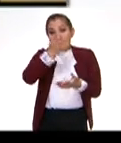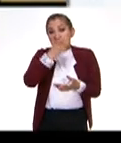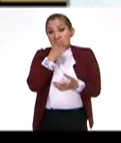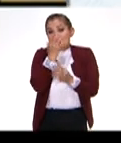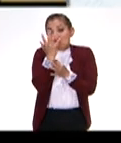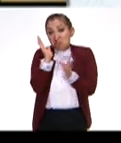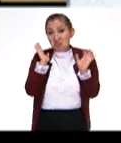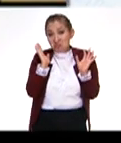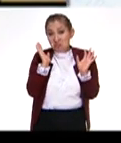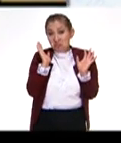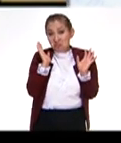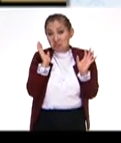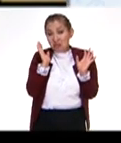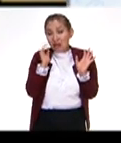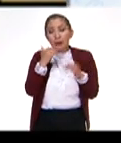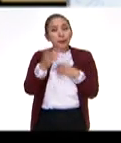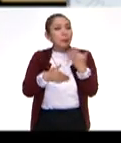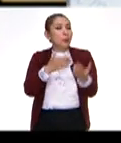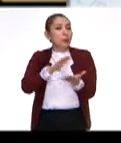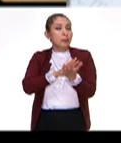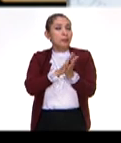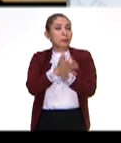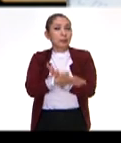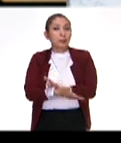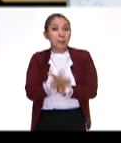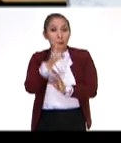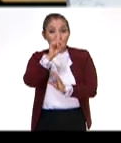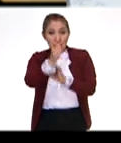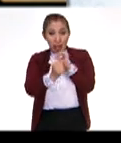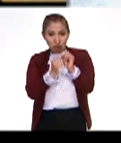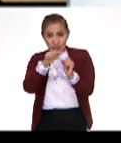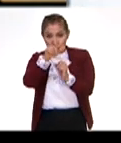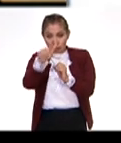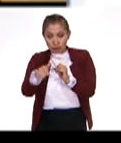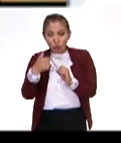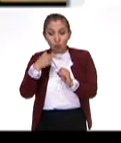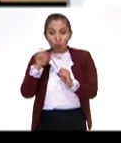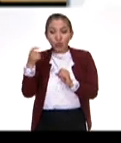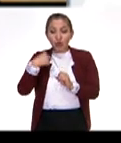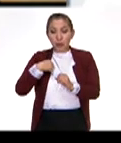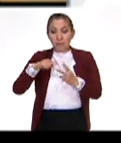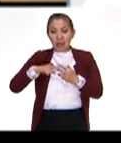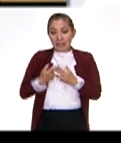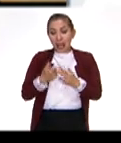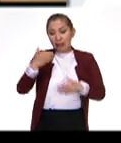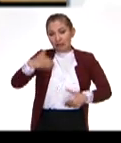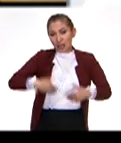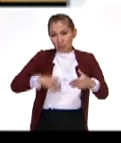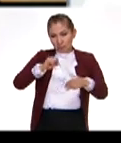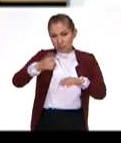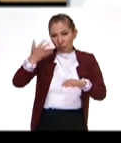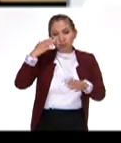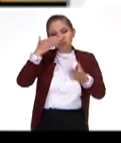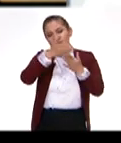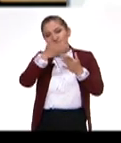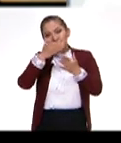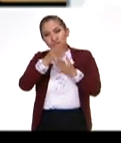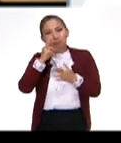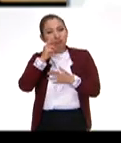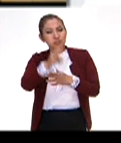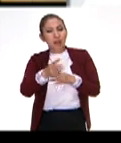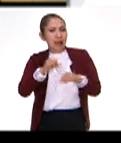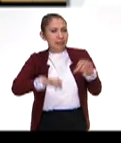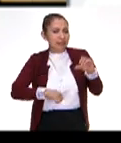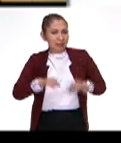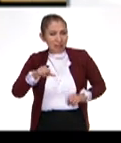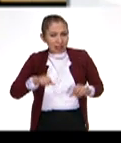dije. Pasados los 20, cuando empecé a ir a estos teatros de los que te menciono, de Emiliano